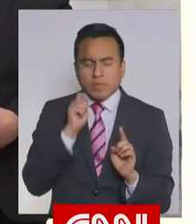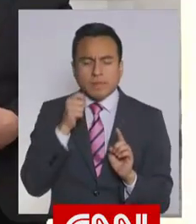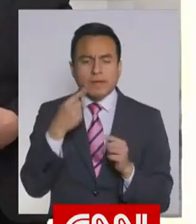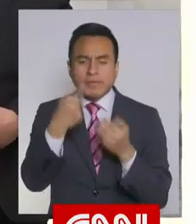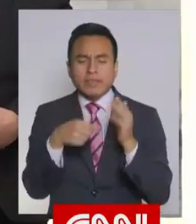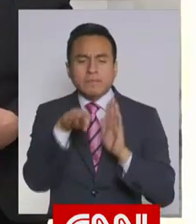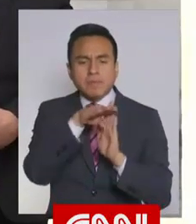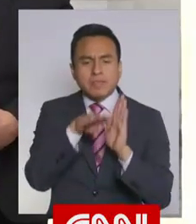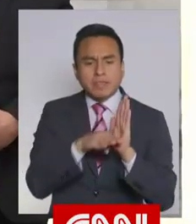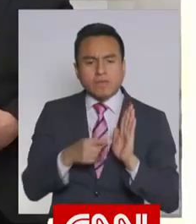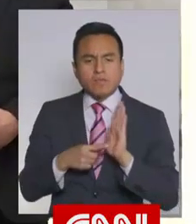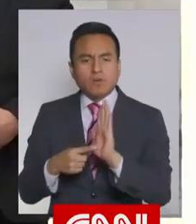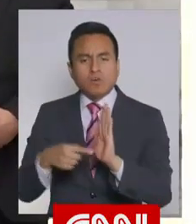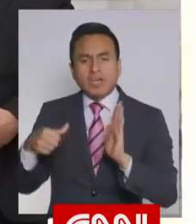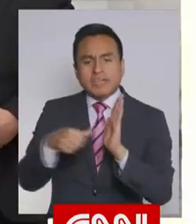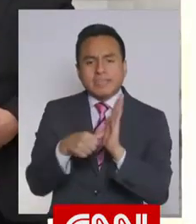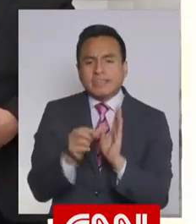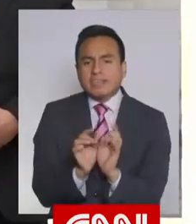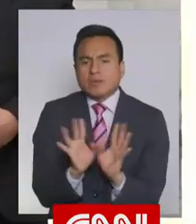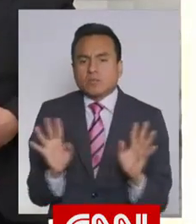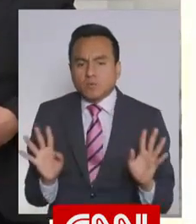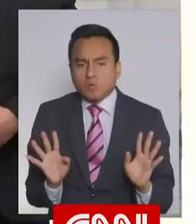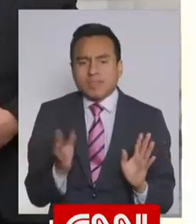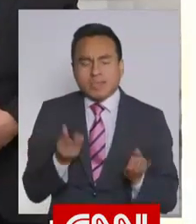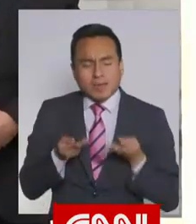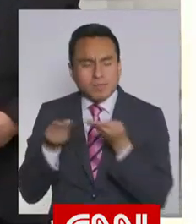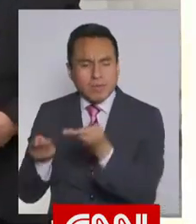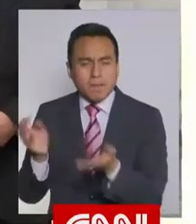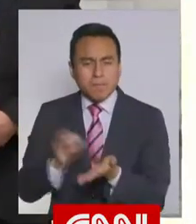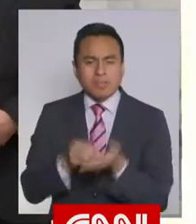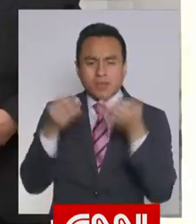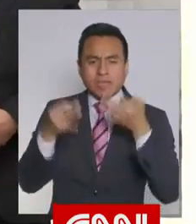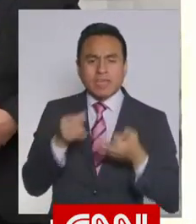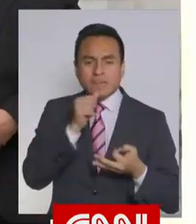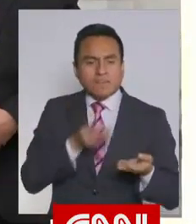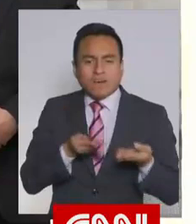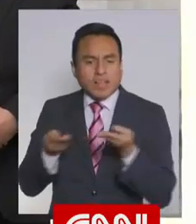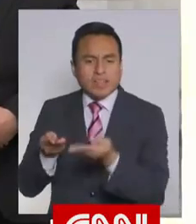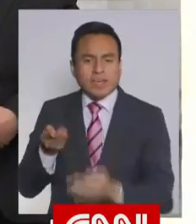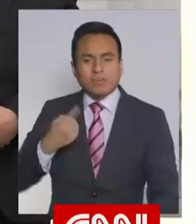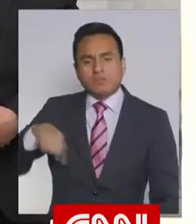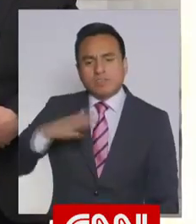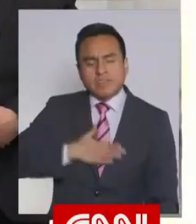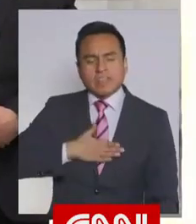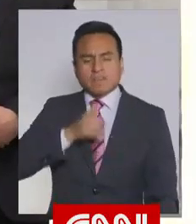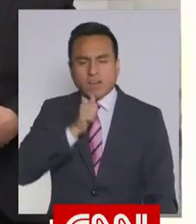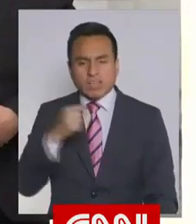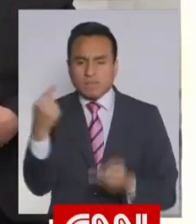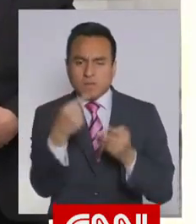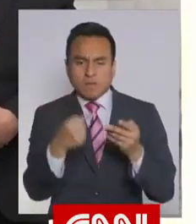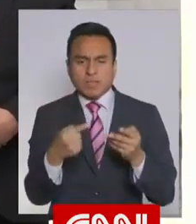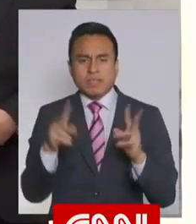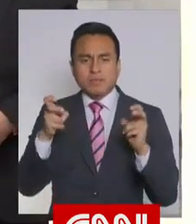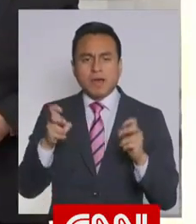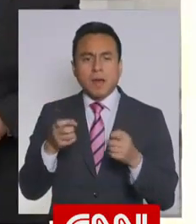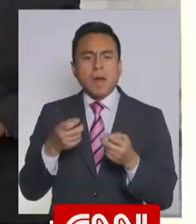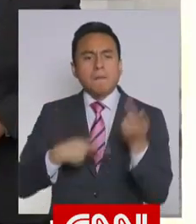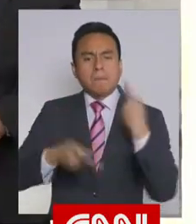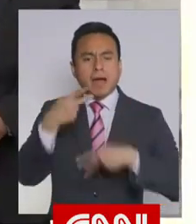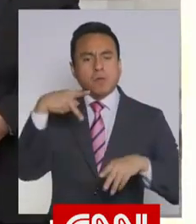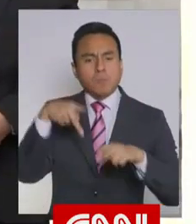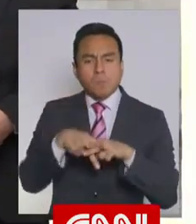tomado varias medidas se ofreció un seguro se ofreció mayor seguridad qué es lo que no se lo ha ofrecido y que ellos todavía sienten que falta para poder bajar este paro